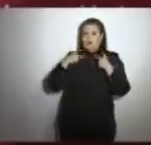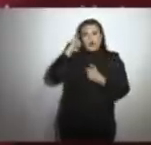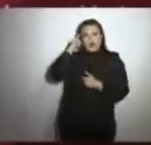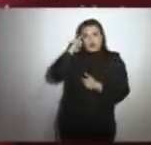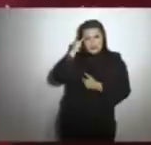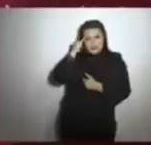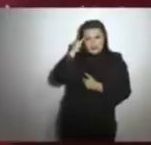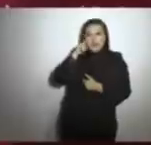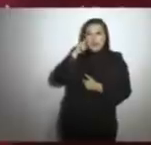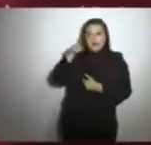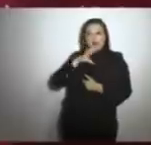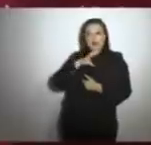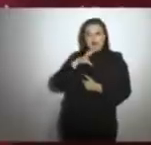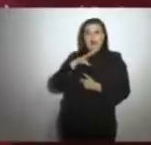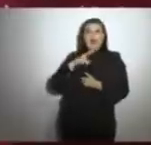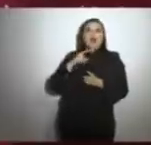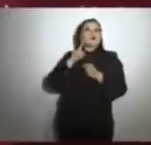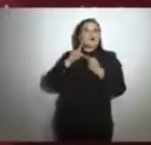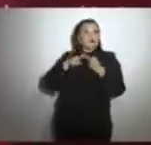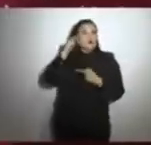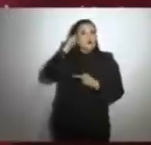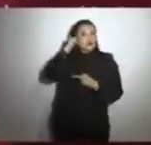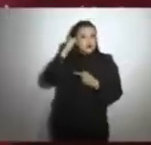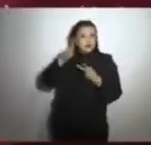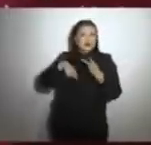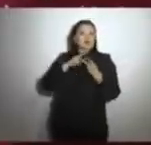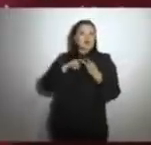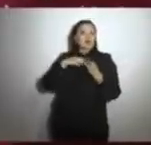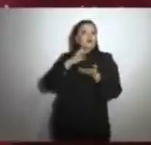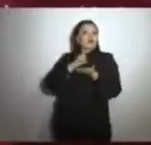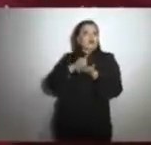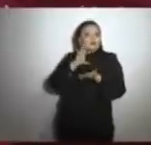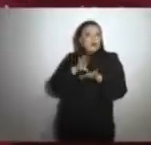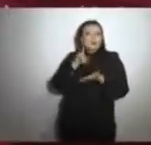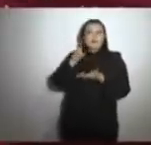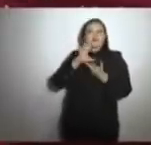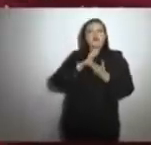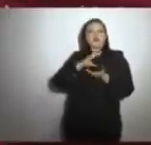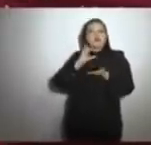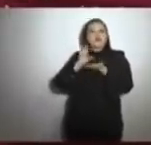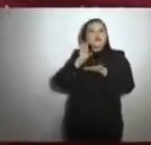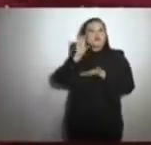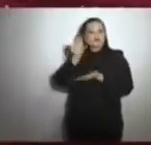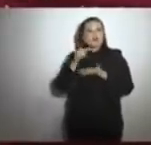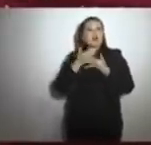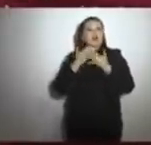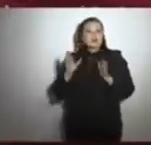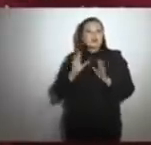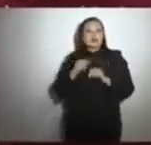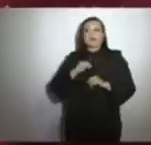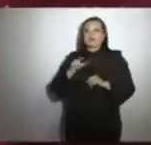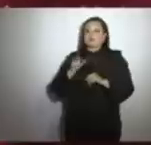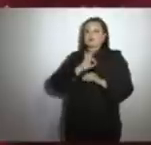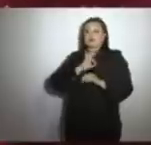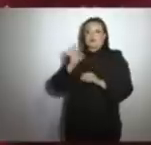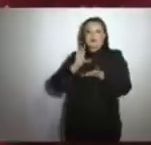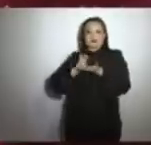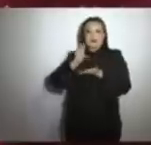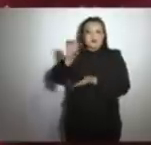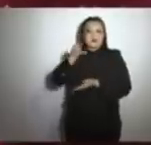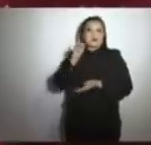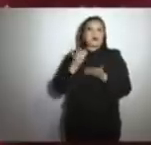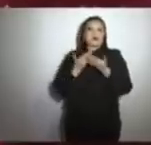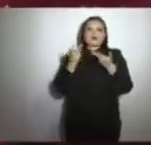personas con discapacidad de 0 a 64 años se cuentan con la pensión, pero esa